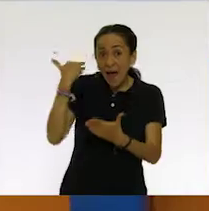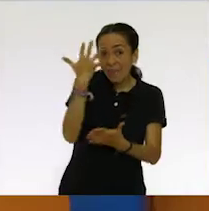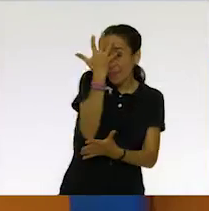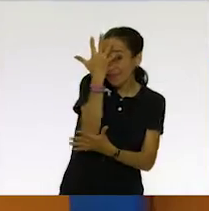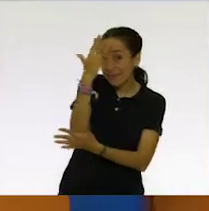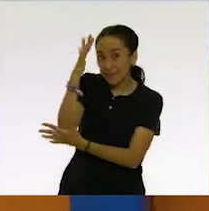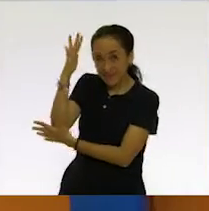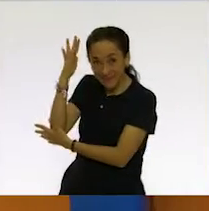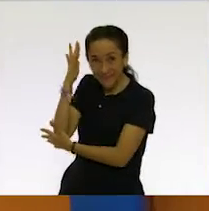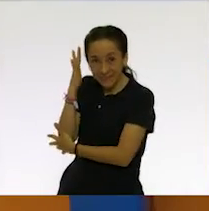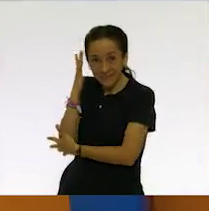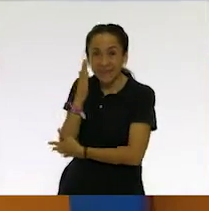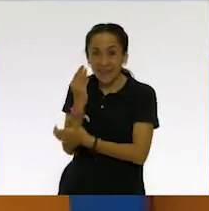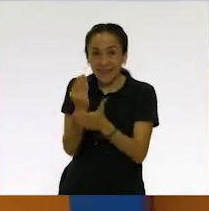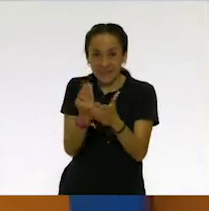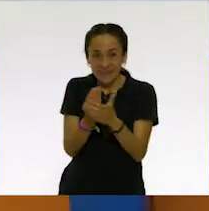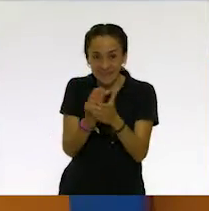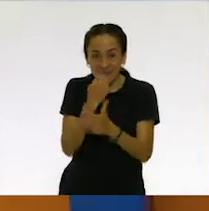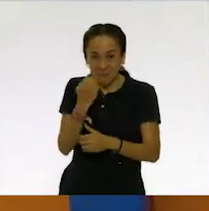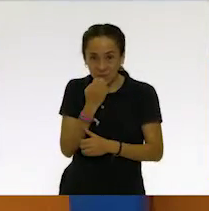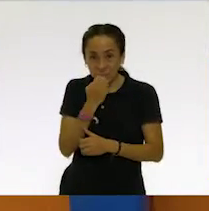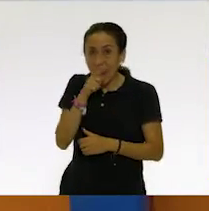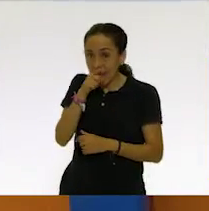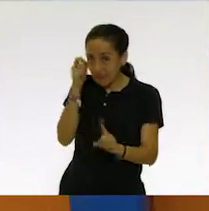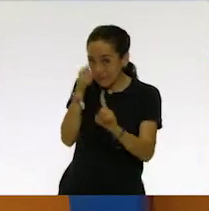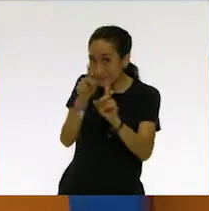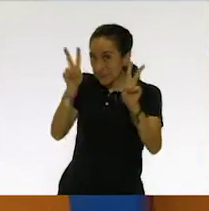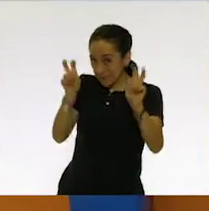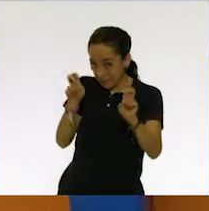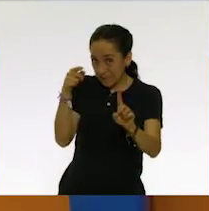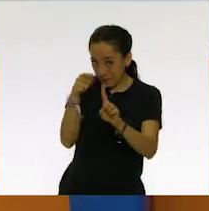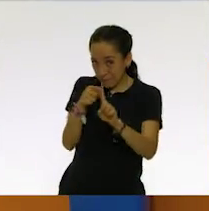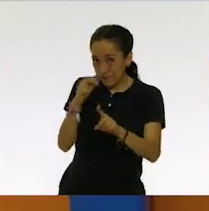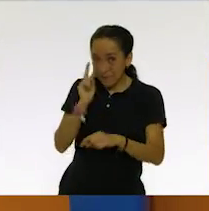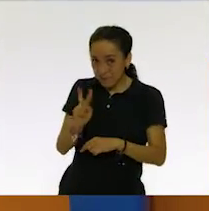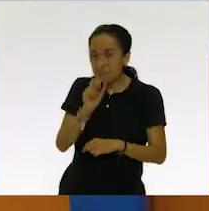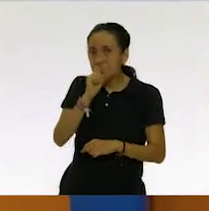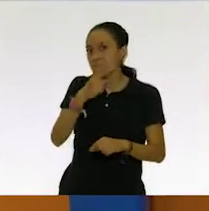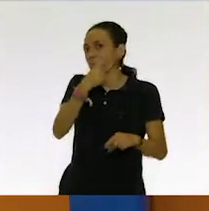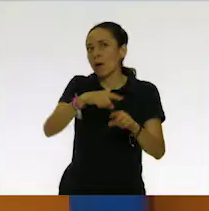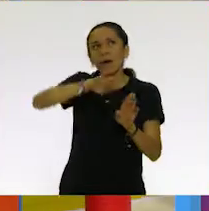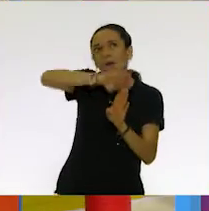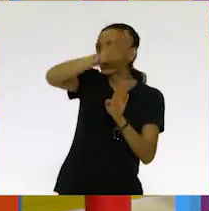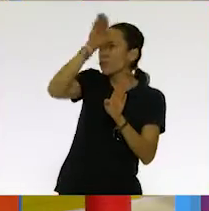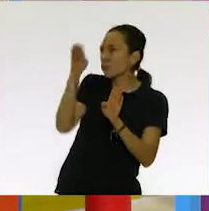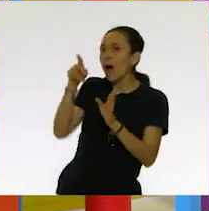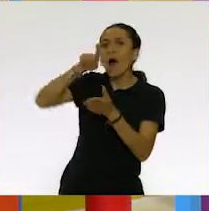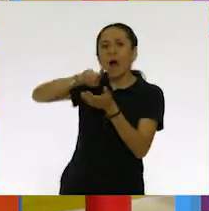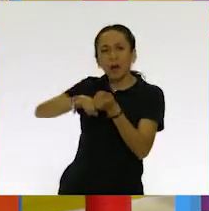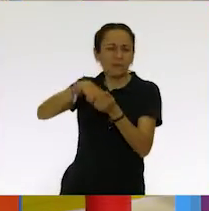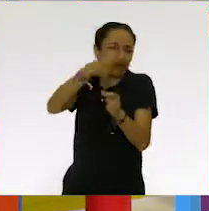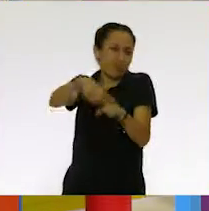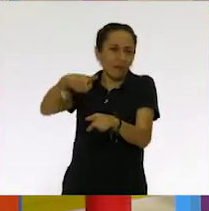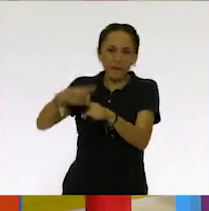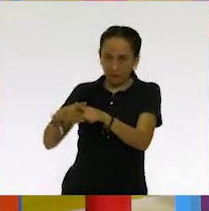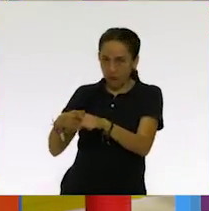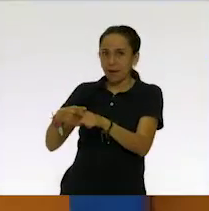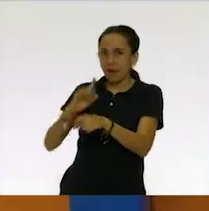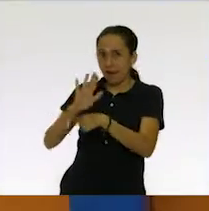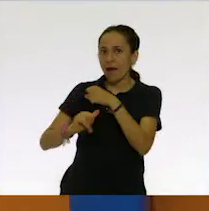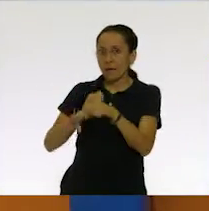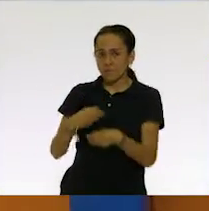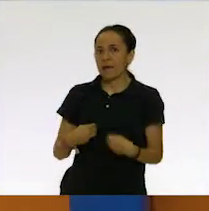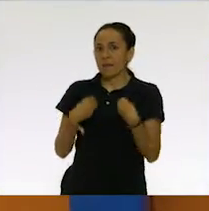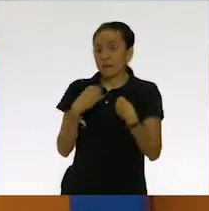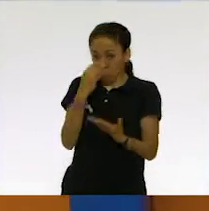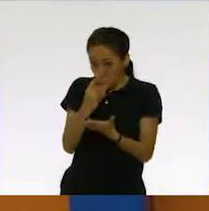¿Sí? ¿Recuerdan que hay diversas especies que viven dentro de cuevas? Claro. Porque los osos no son la única especie que vive dentro de